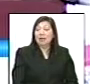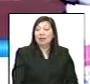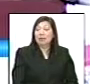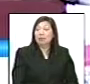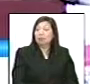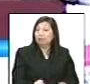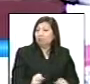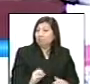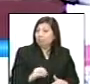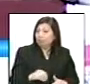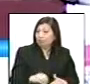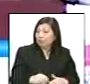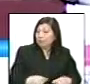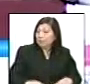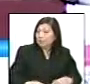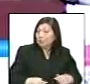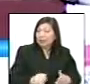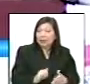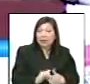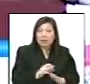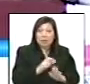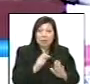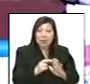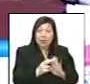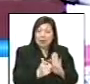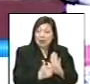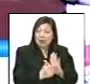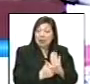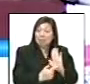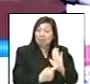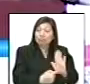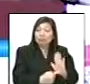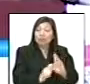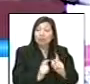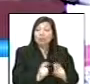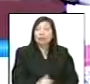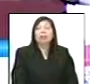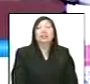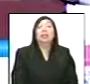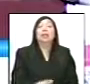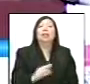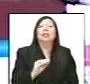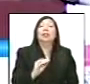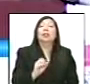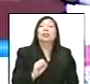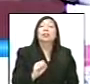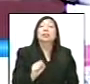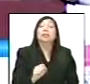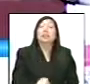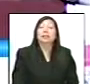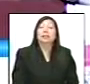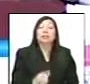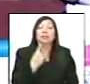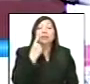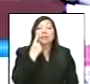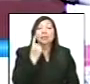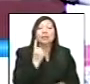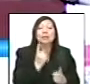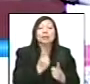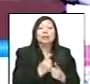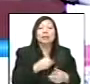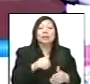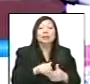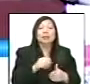Vamos nosotros a un debate en el que hay proyectos de ley, como el que ha presentado el congresista Rosa sobre el tema del reconocimiento del distrito